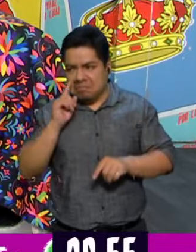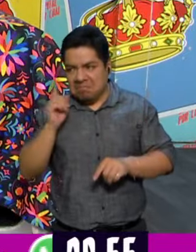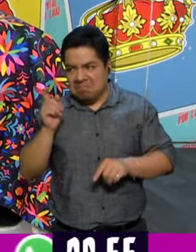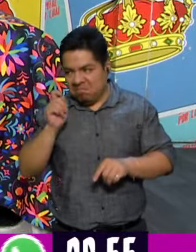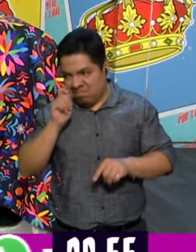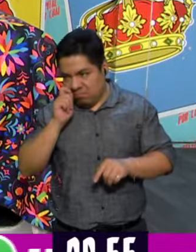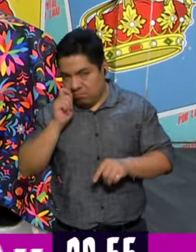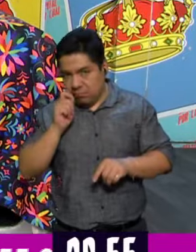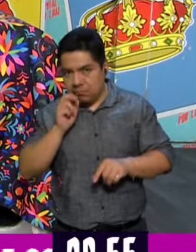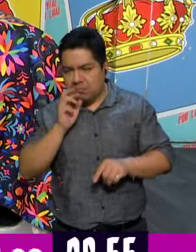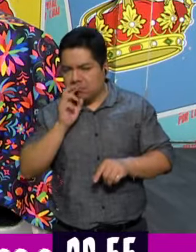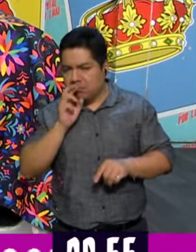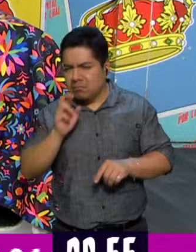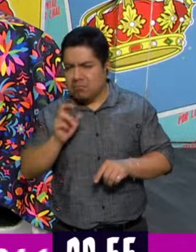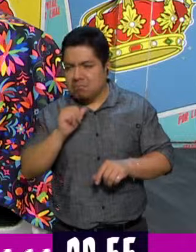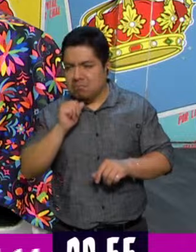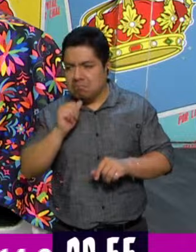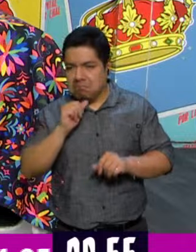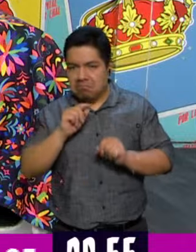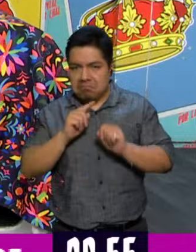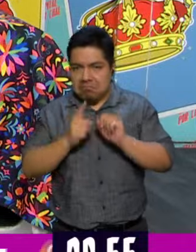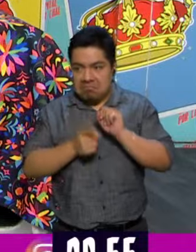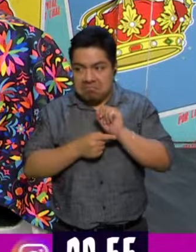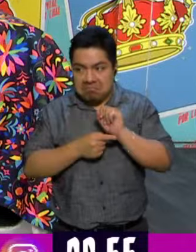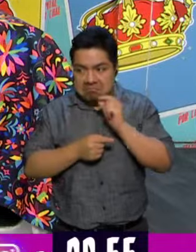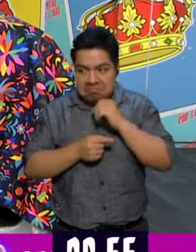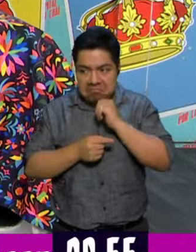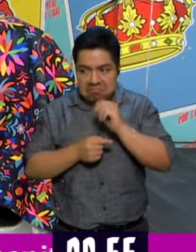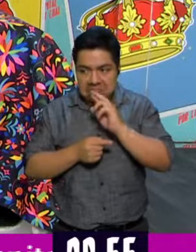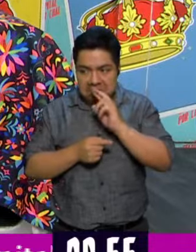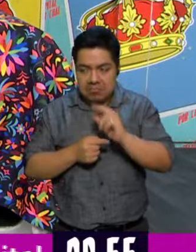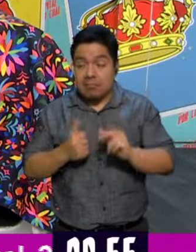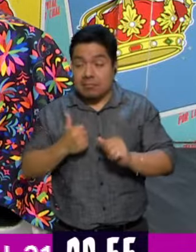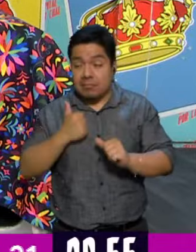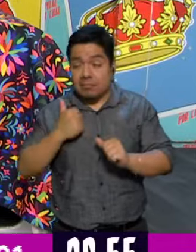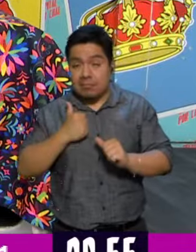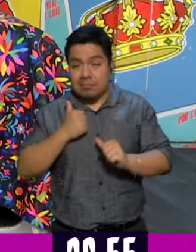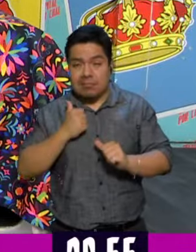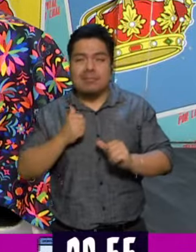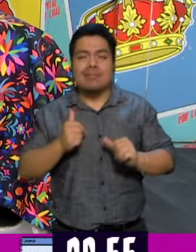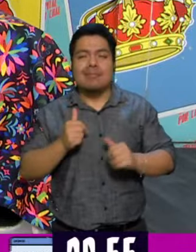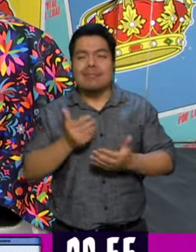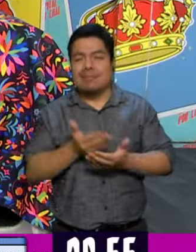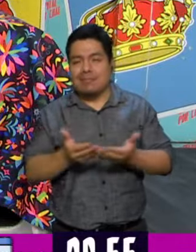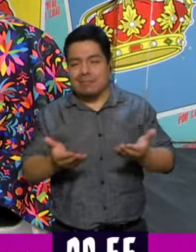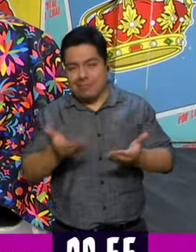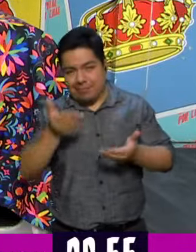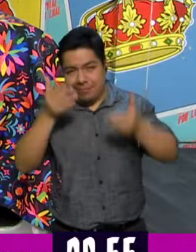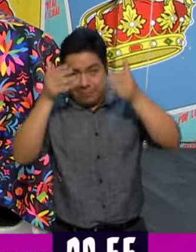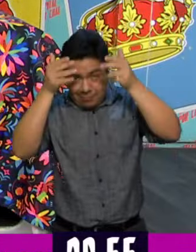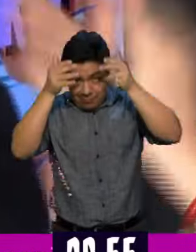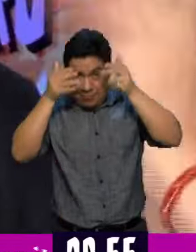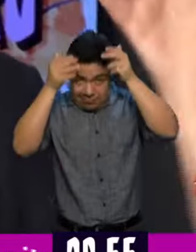pero no contesta ni los albures. Aprovechele. ¡Oh, ya llegó! ¡El chef!